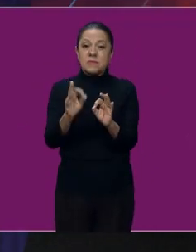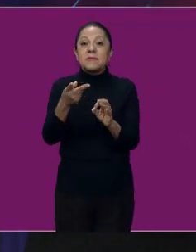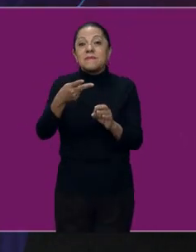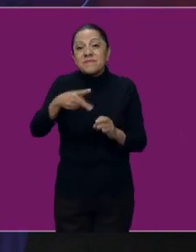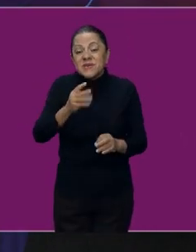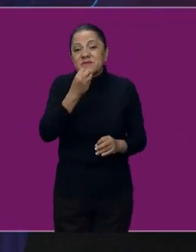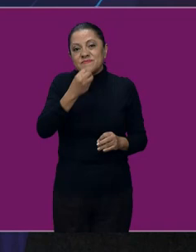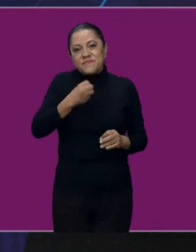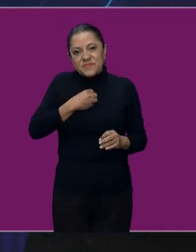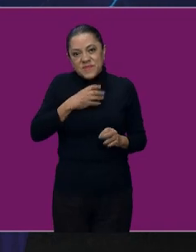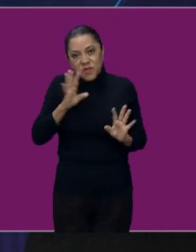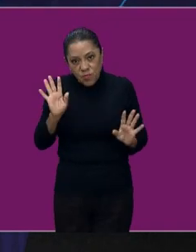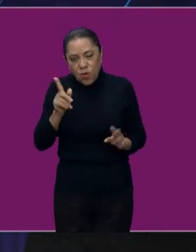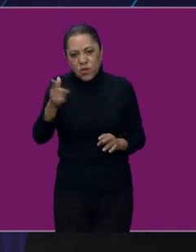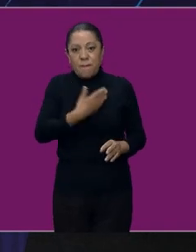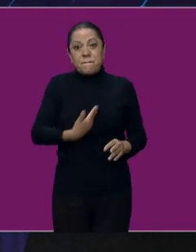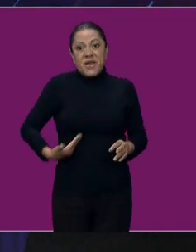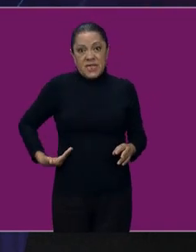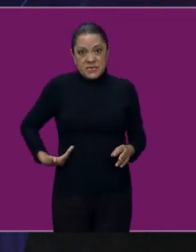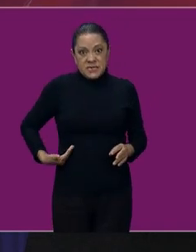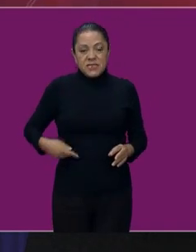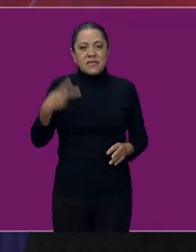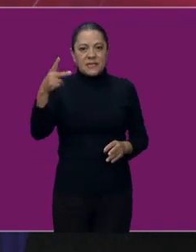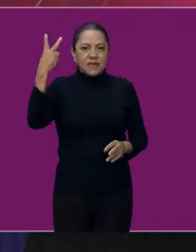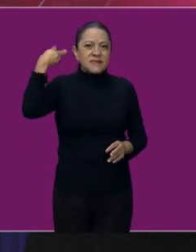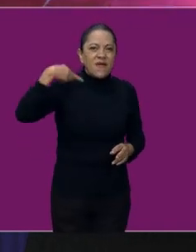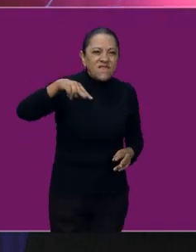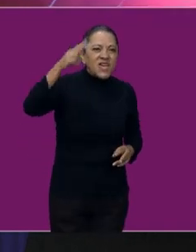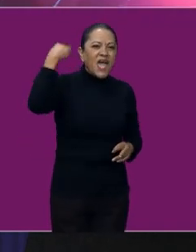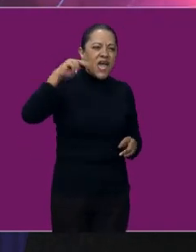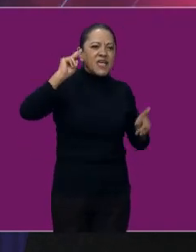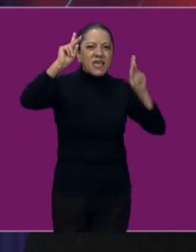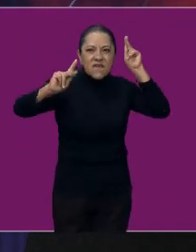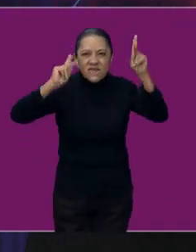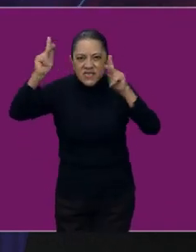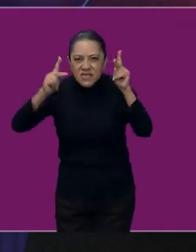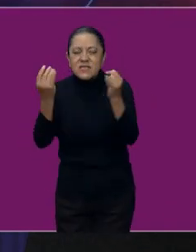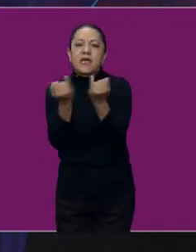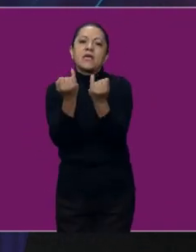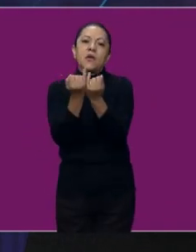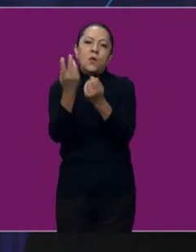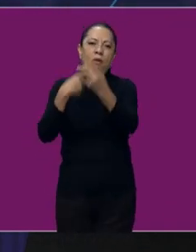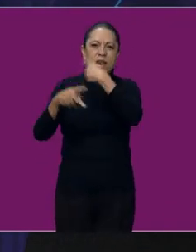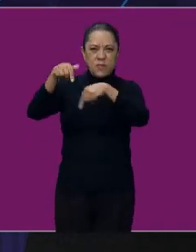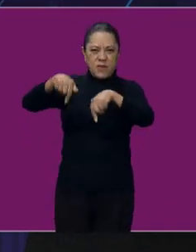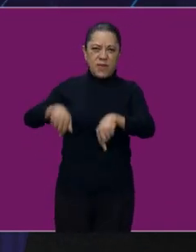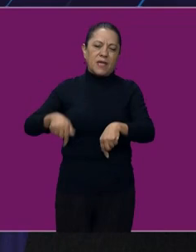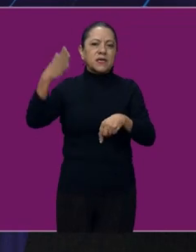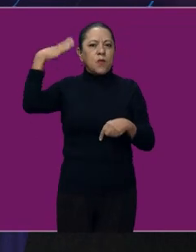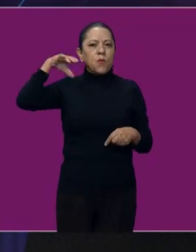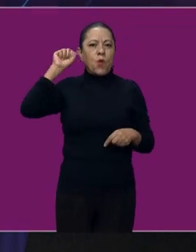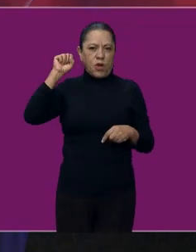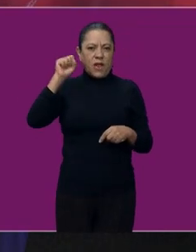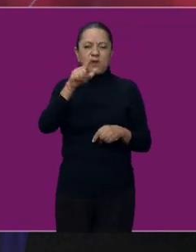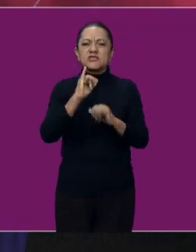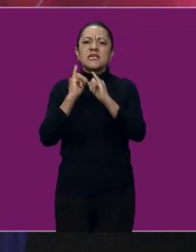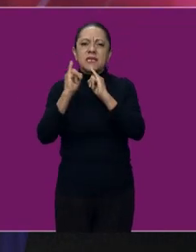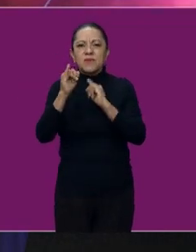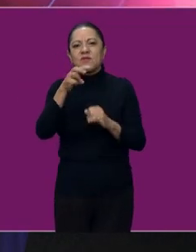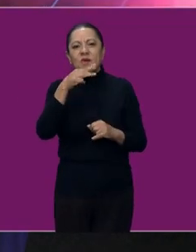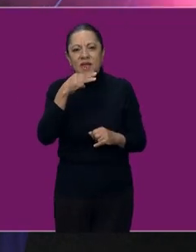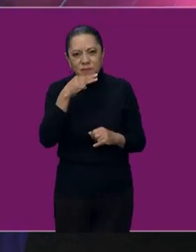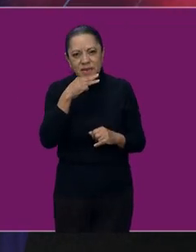desgraciadamente bueno el presidente ha hecho sus giras igual le tocó venir a morelos en donde interpretó elvira que es mi